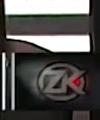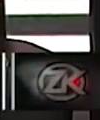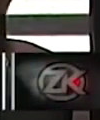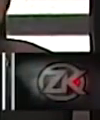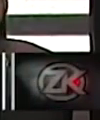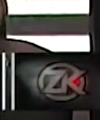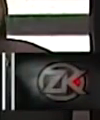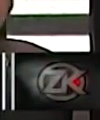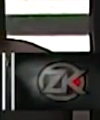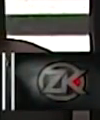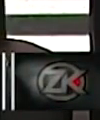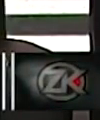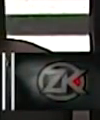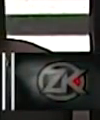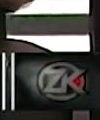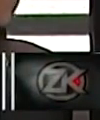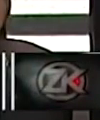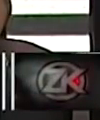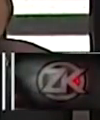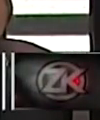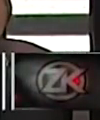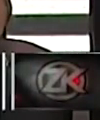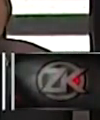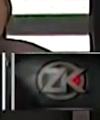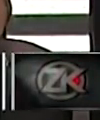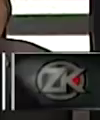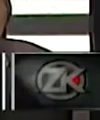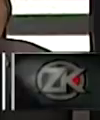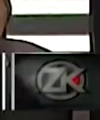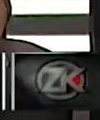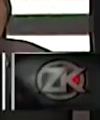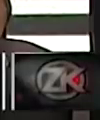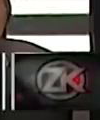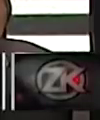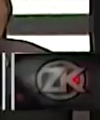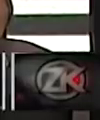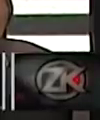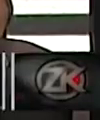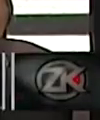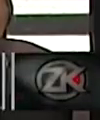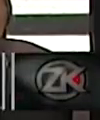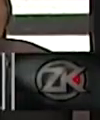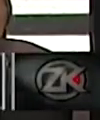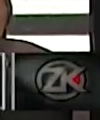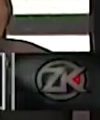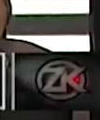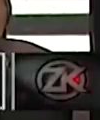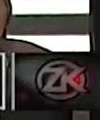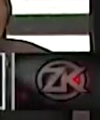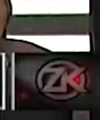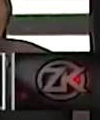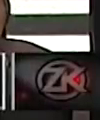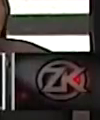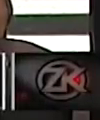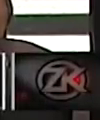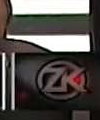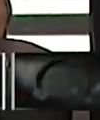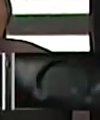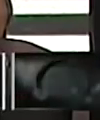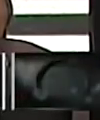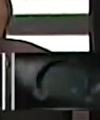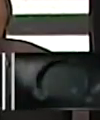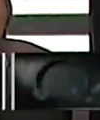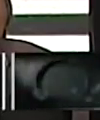Mango va a contar su historia. No voy a ser yo. Creo que la mamá de Mango le dio un ataque cardíaco por una arremetida de un ex